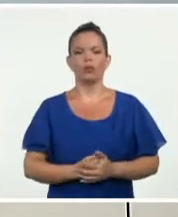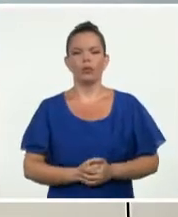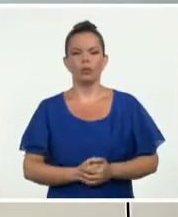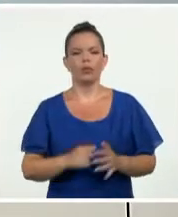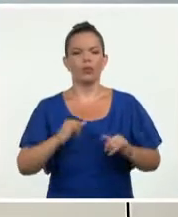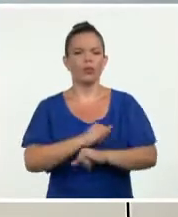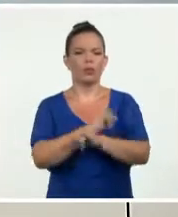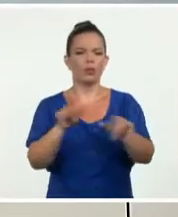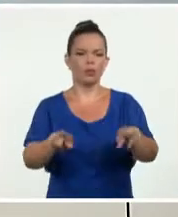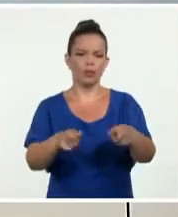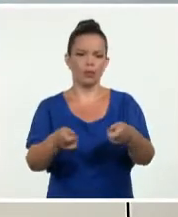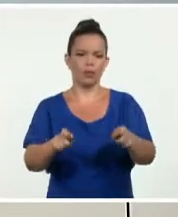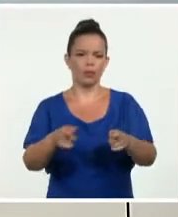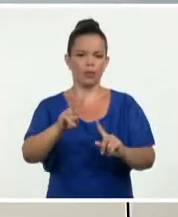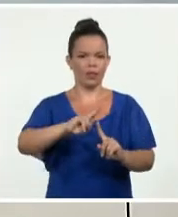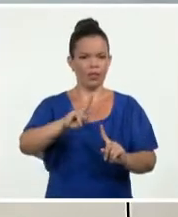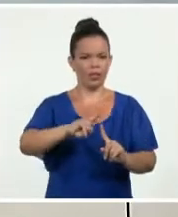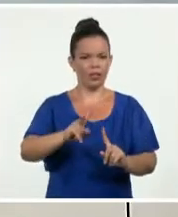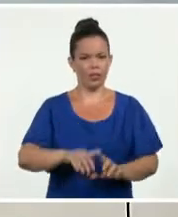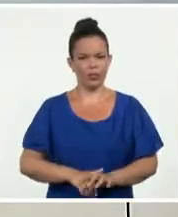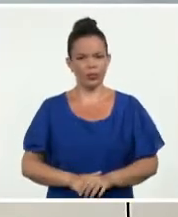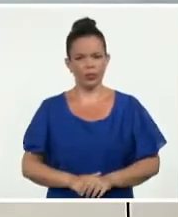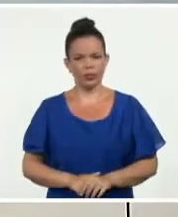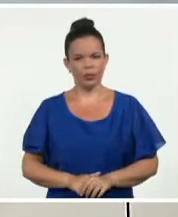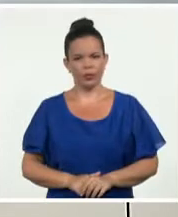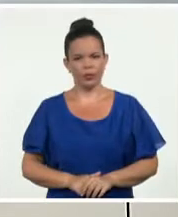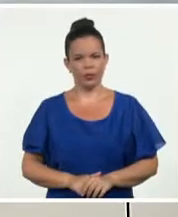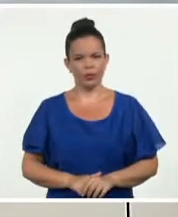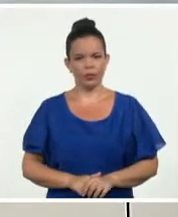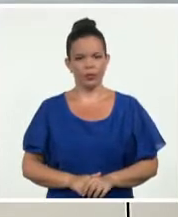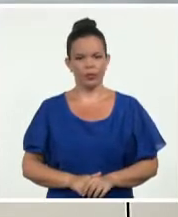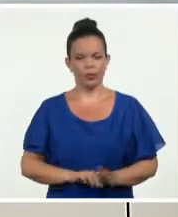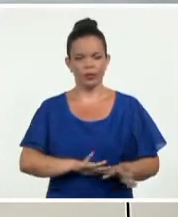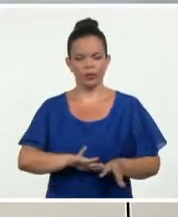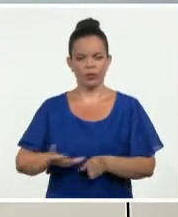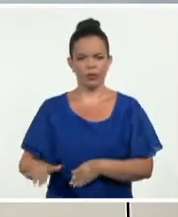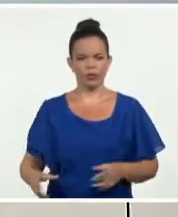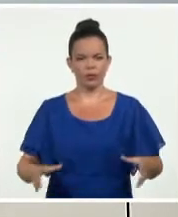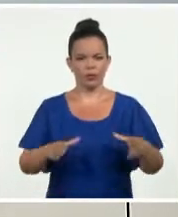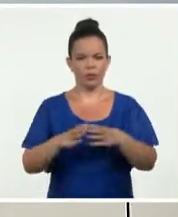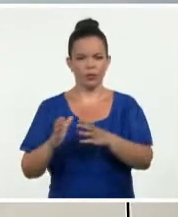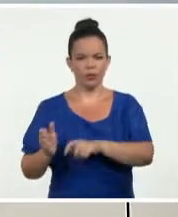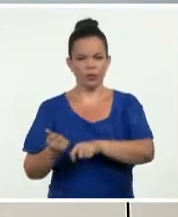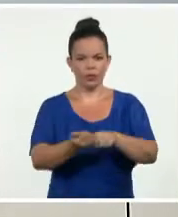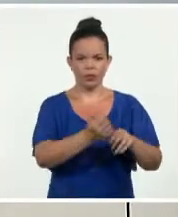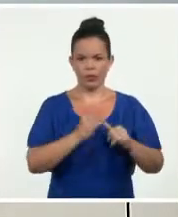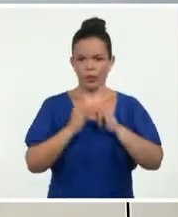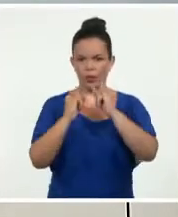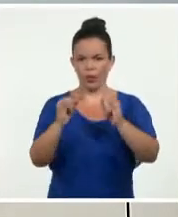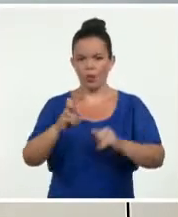radio y la televisión cubana. Y la Comisión Nacional de Béisbol anunció que en horas de la madrugada